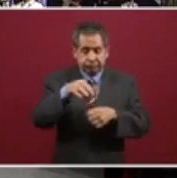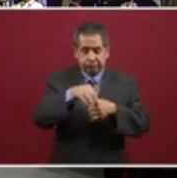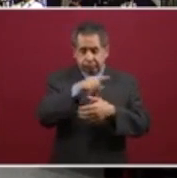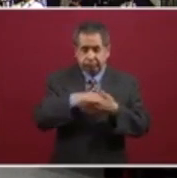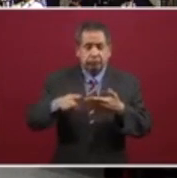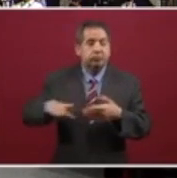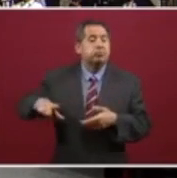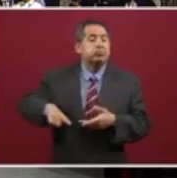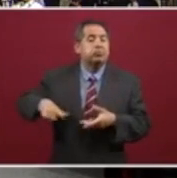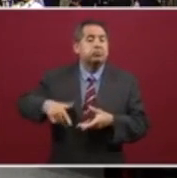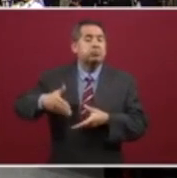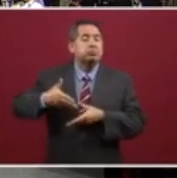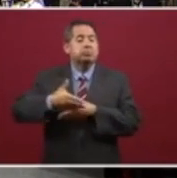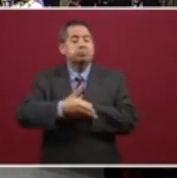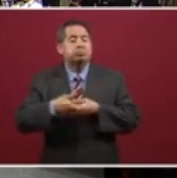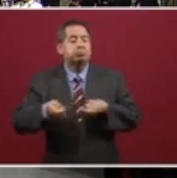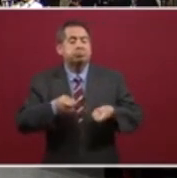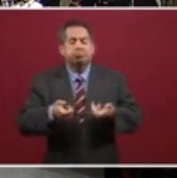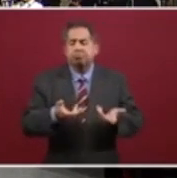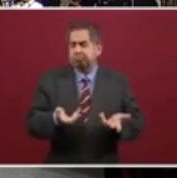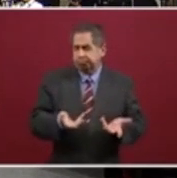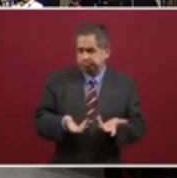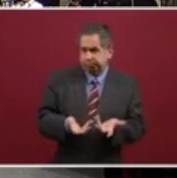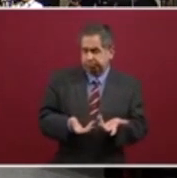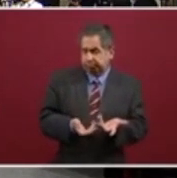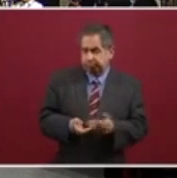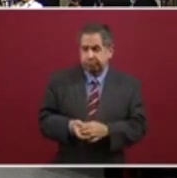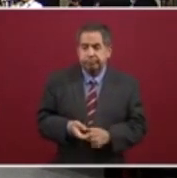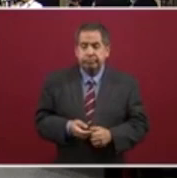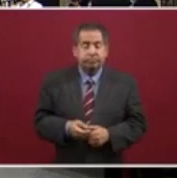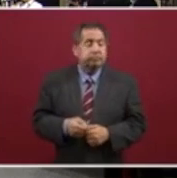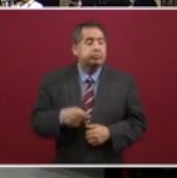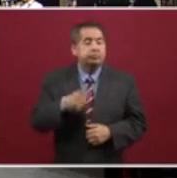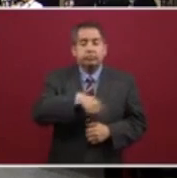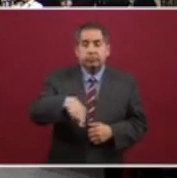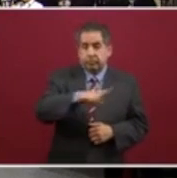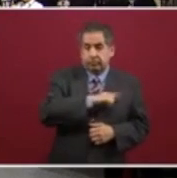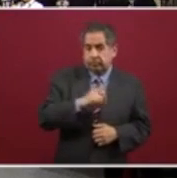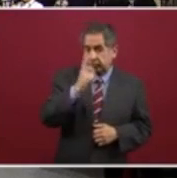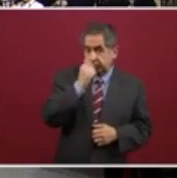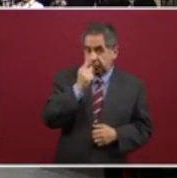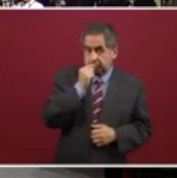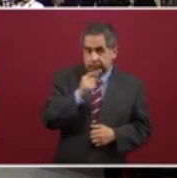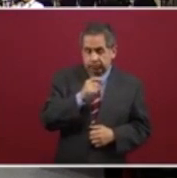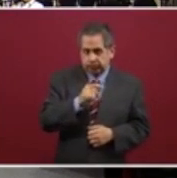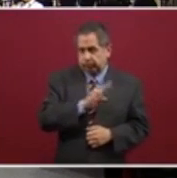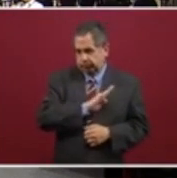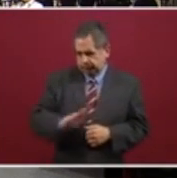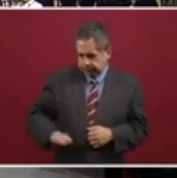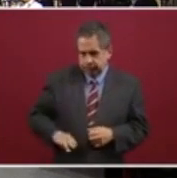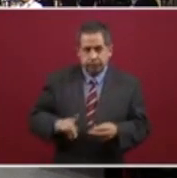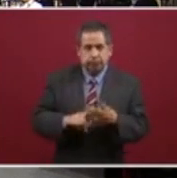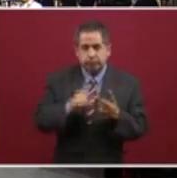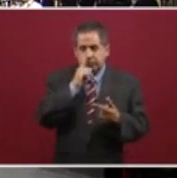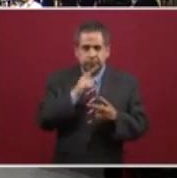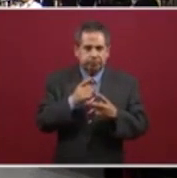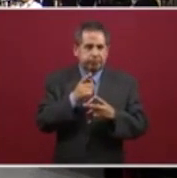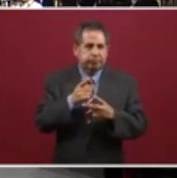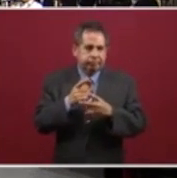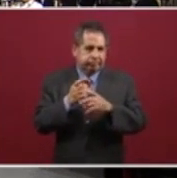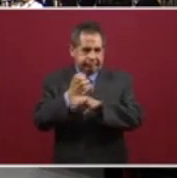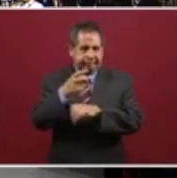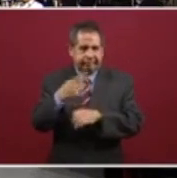estado, y los la policía municipal y estatal fueron los que